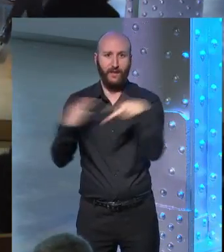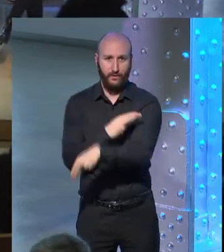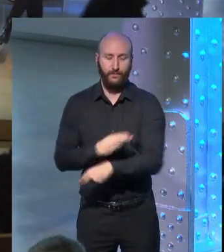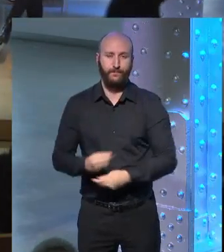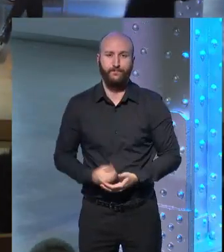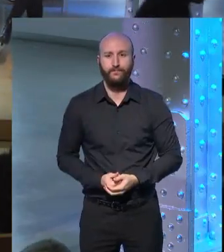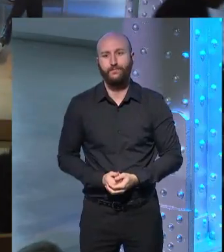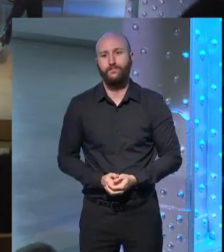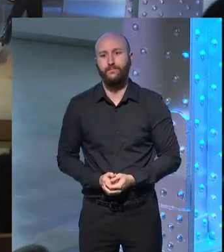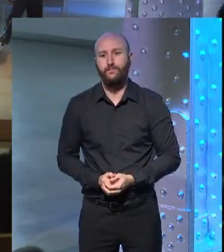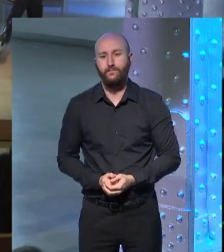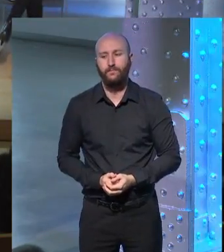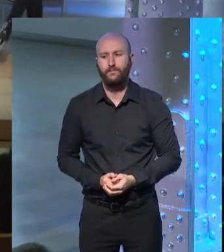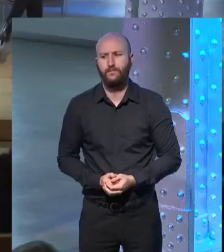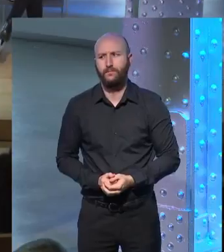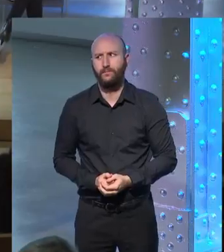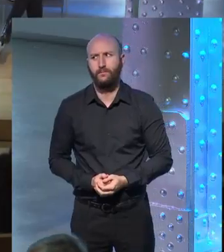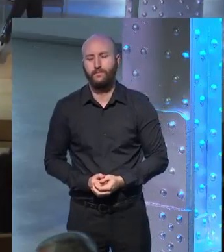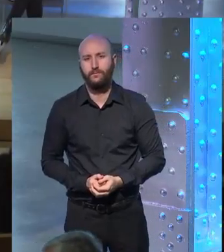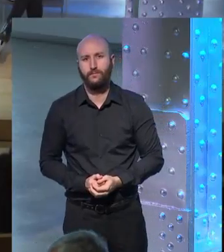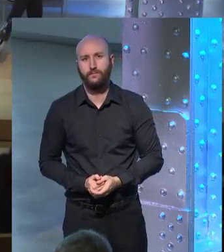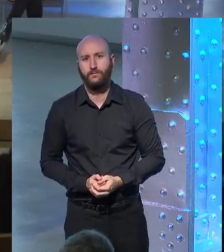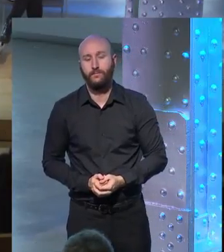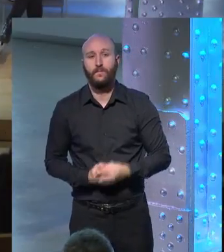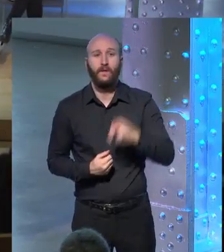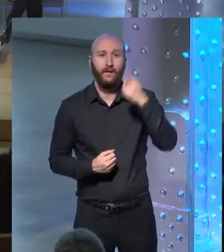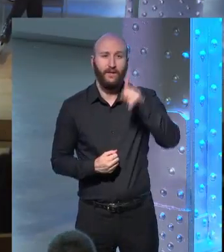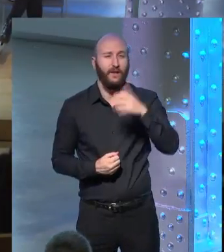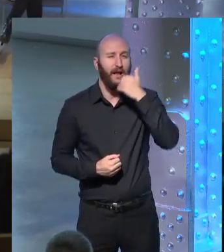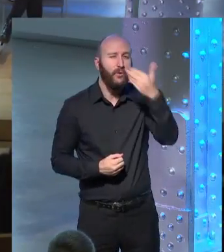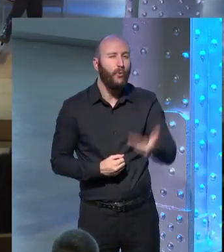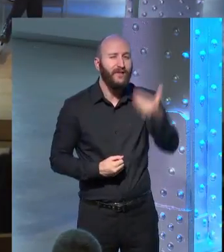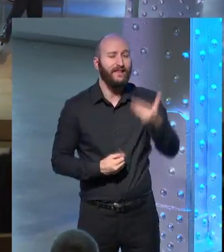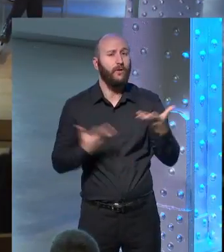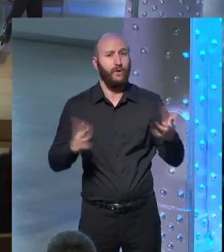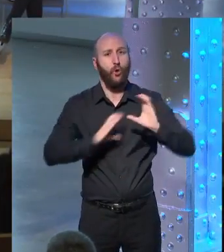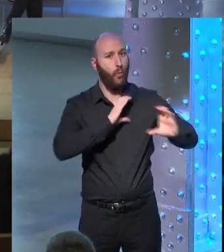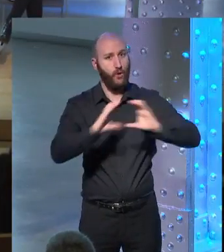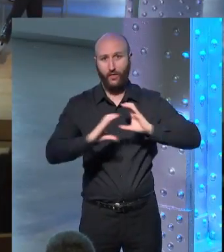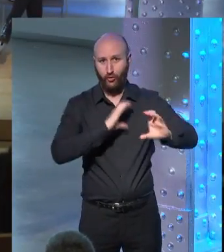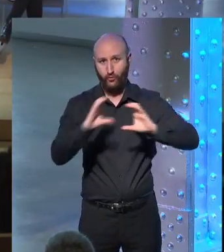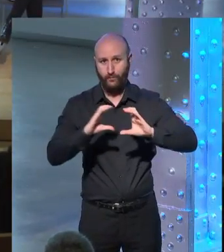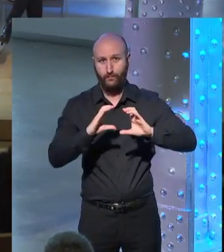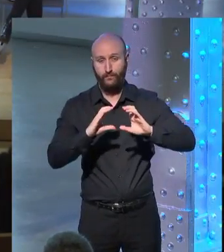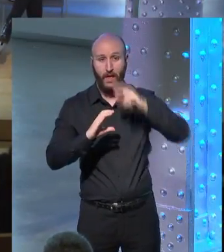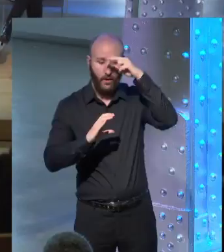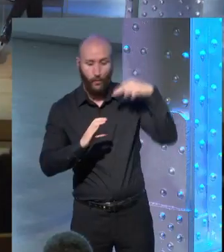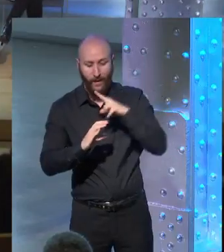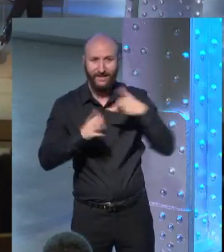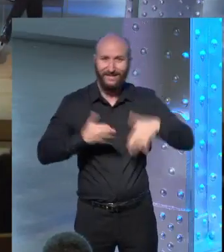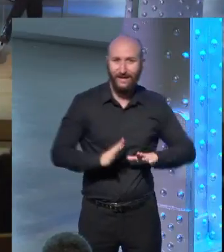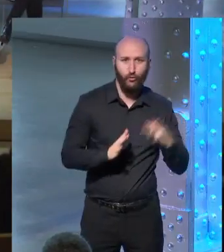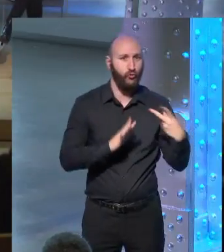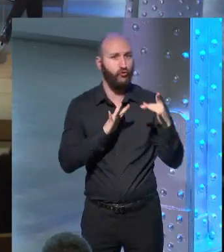Y luego, una cosa importante es que hay una buena comunicación entre padres y hijos e